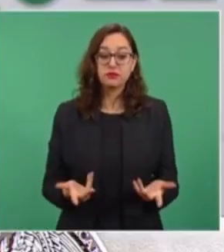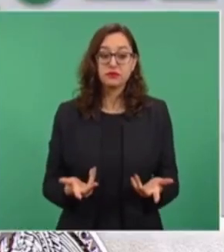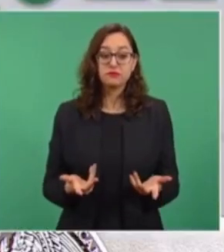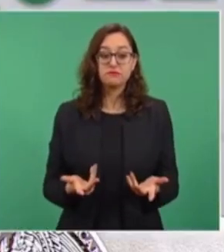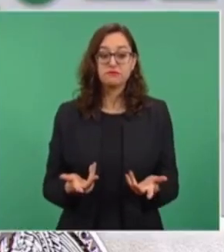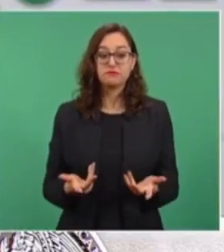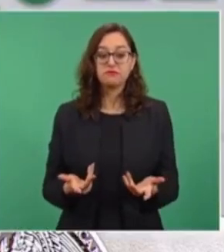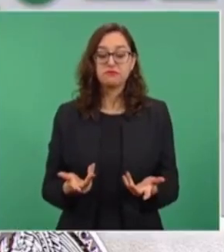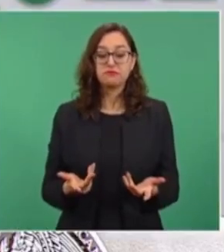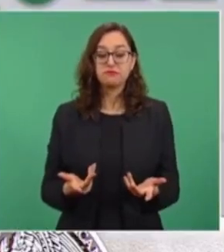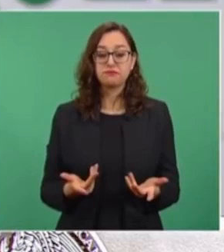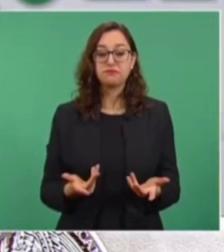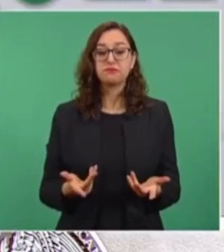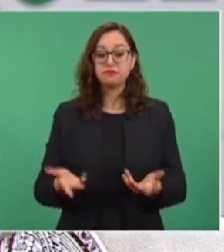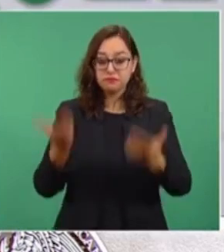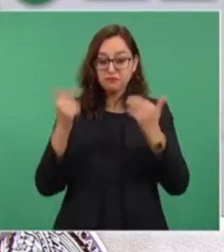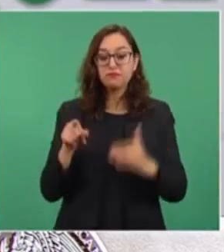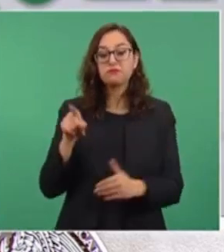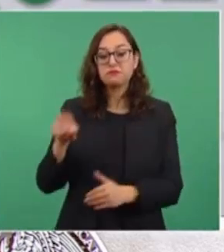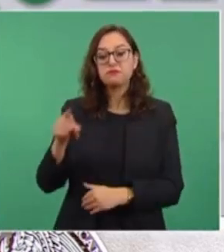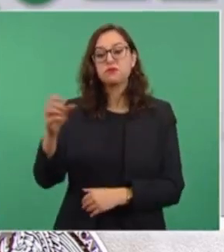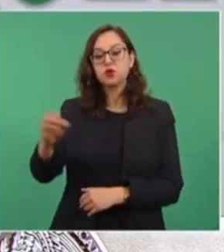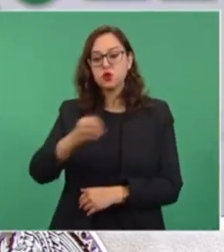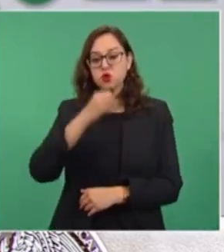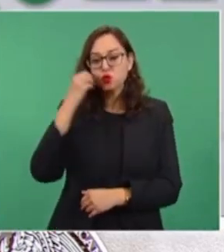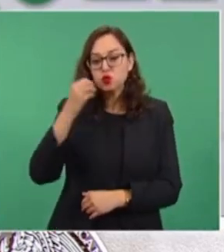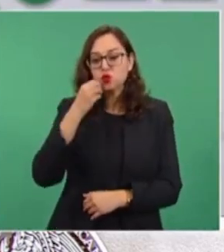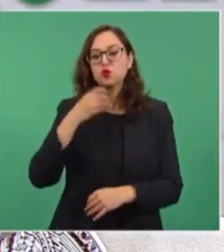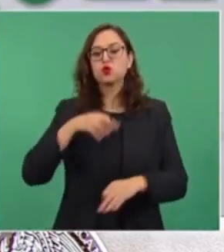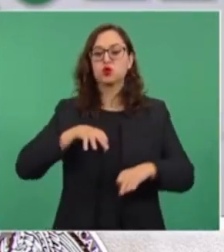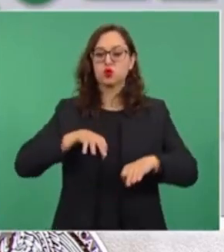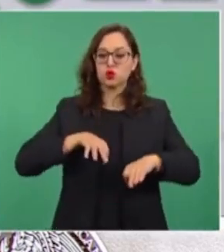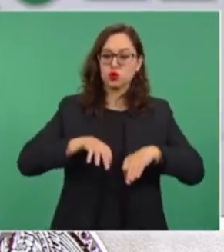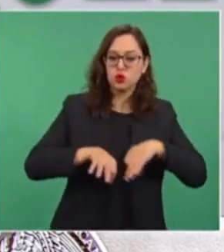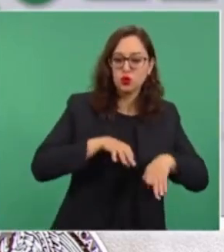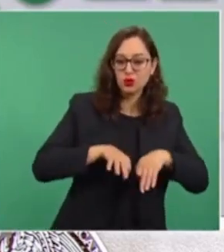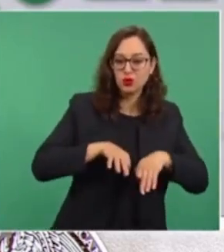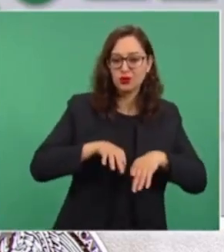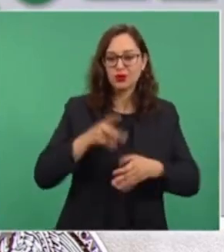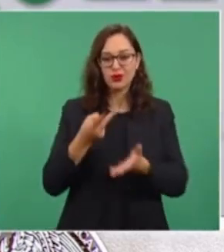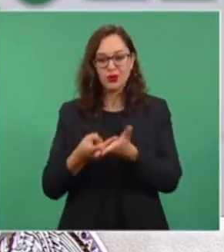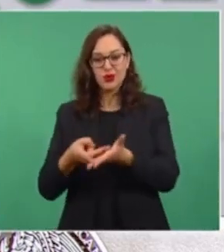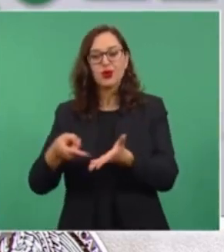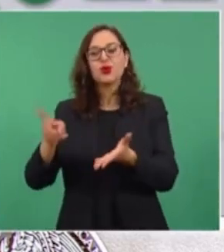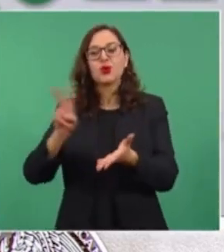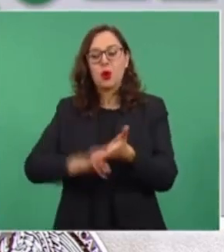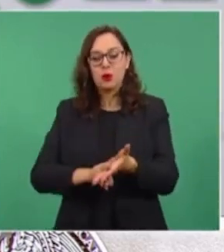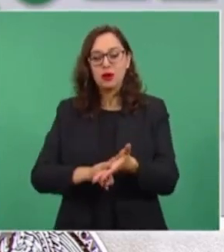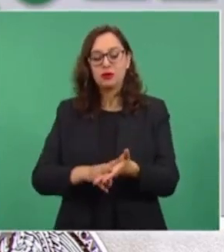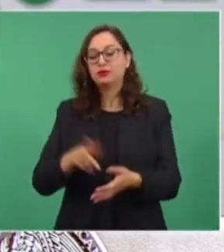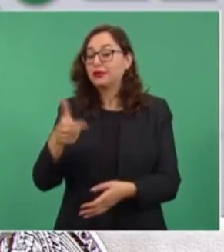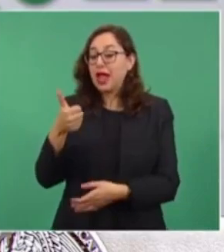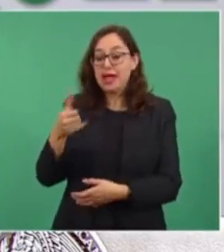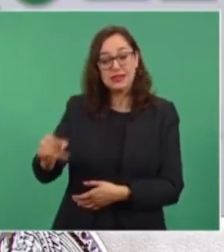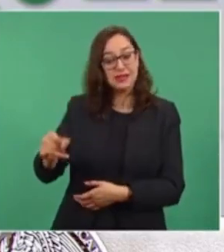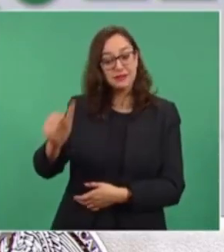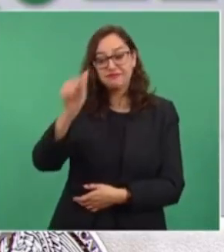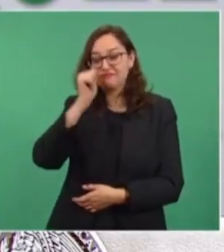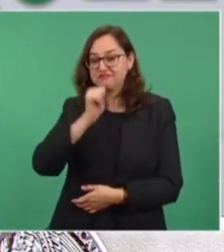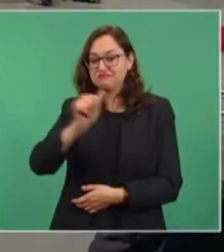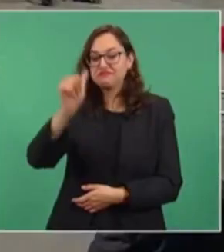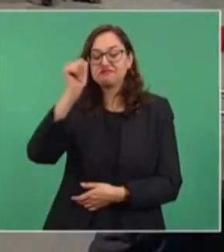labora, reza y trabaja, que desde siempre ha tenido muy en cuenta